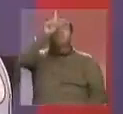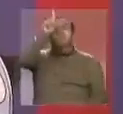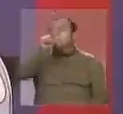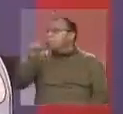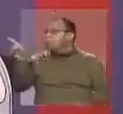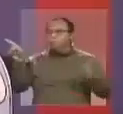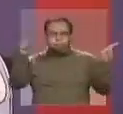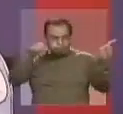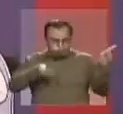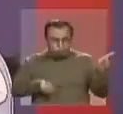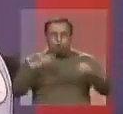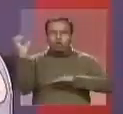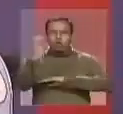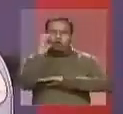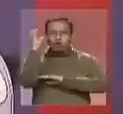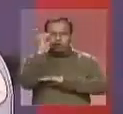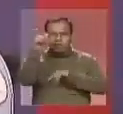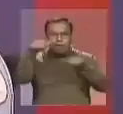las mujeres,